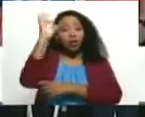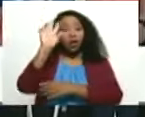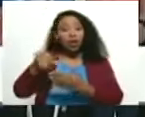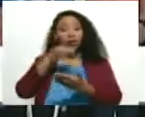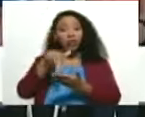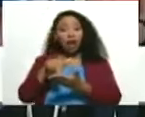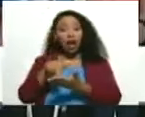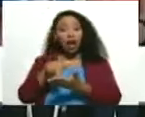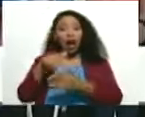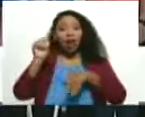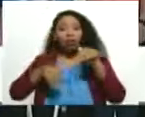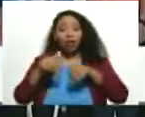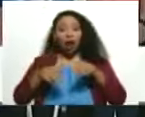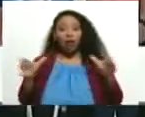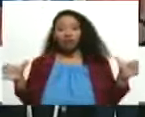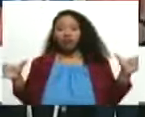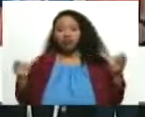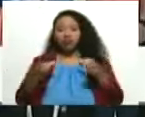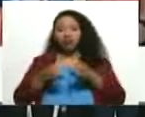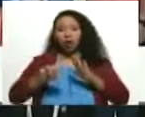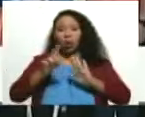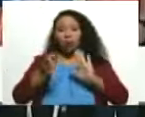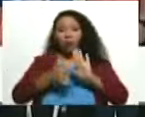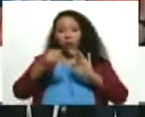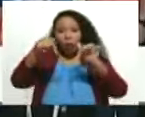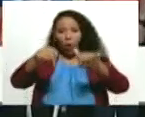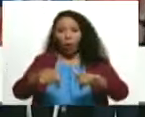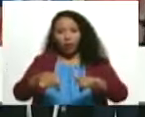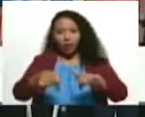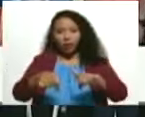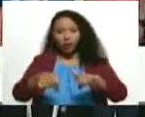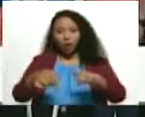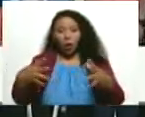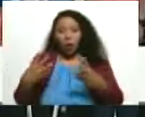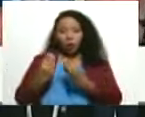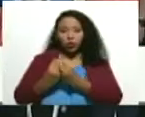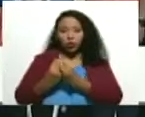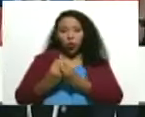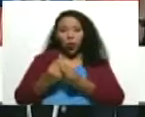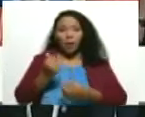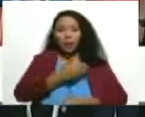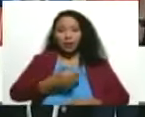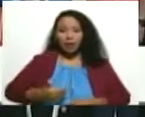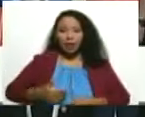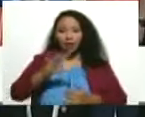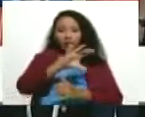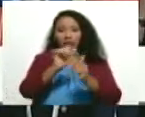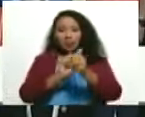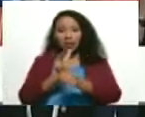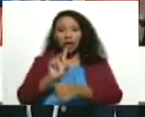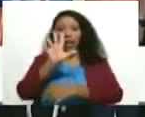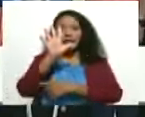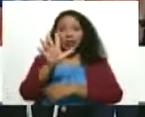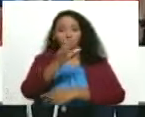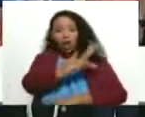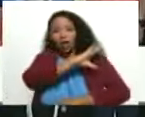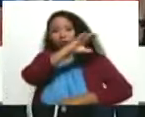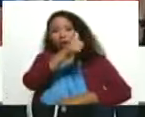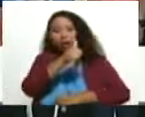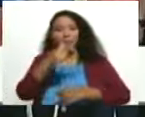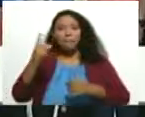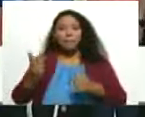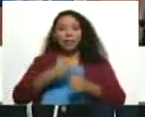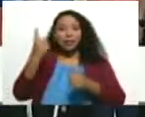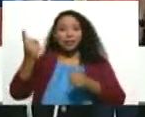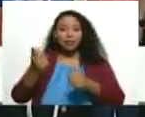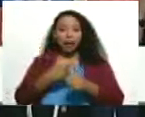Electoral reunido en pleno con su presidente, su vicepresidente y los 5 rectores principales y los